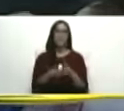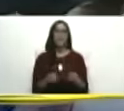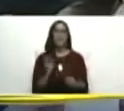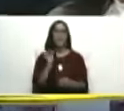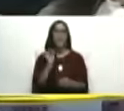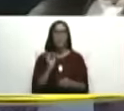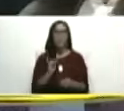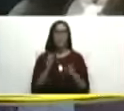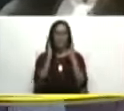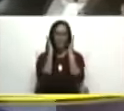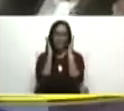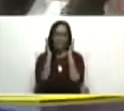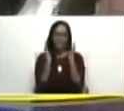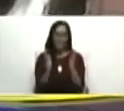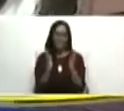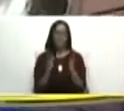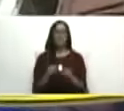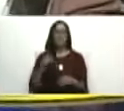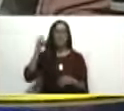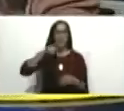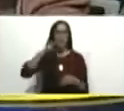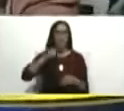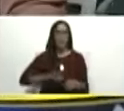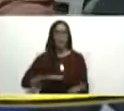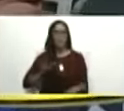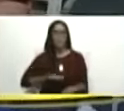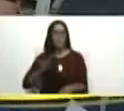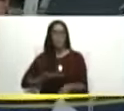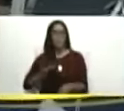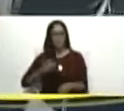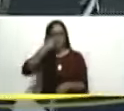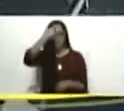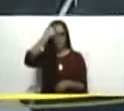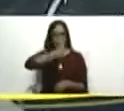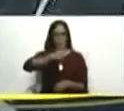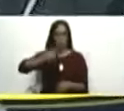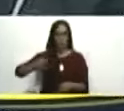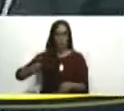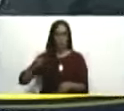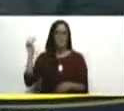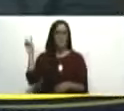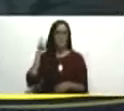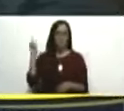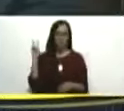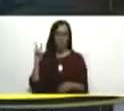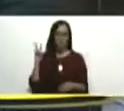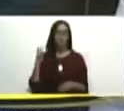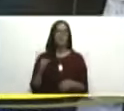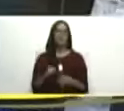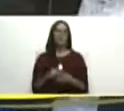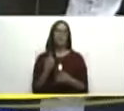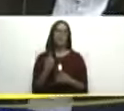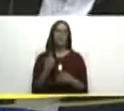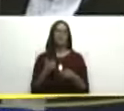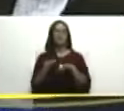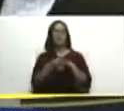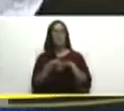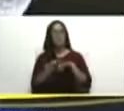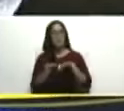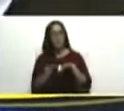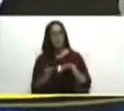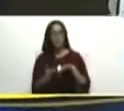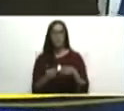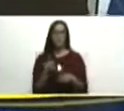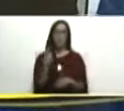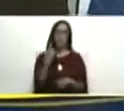de atender las necesidades más importantes del pueblo venezolano en un municipio, en